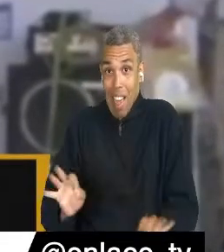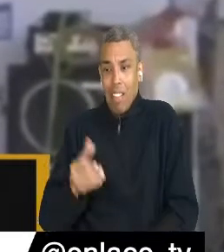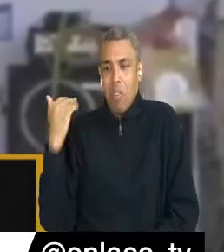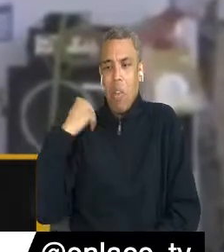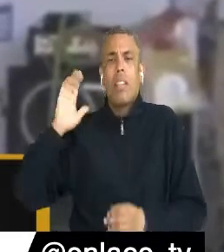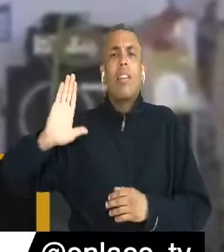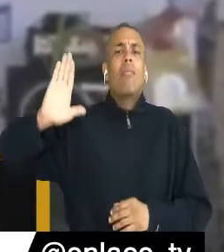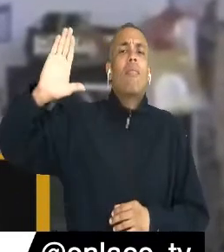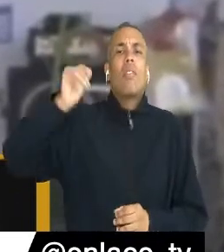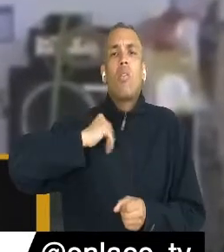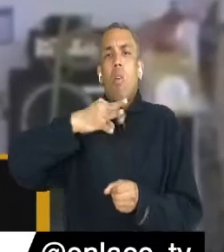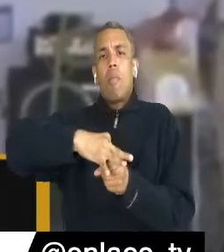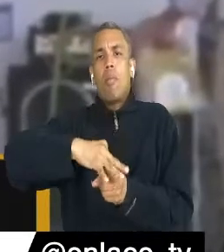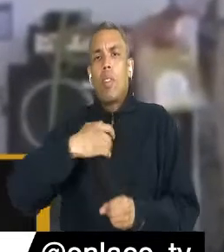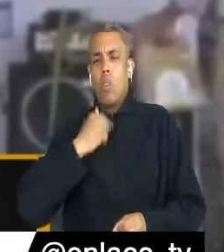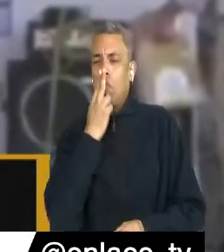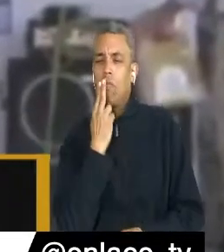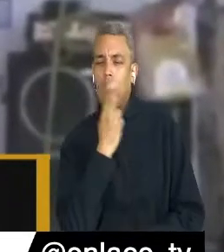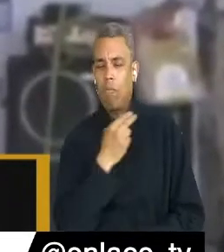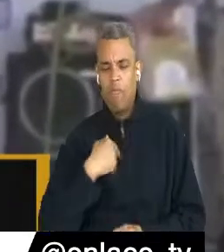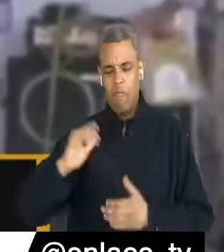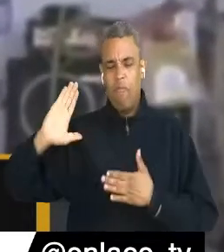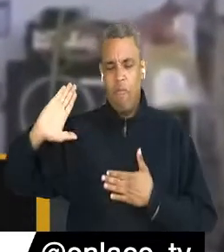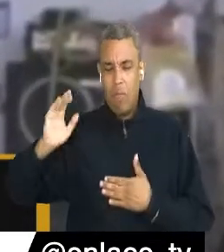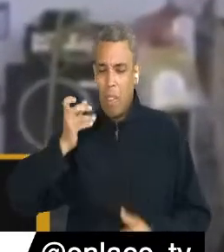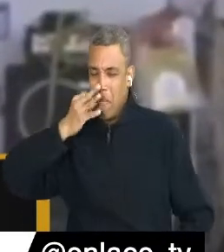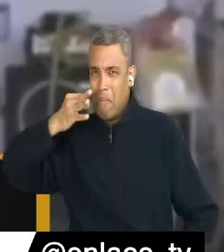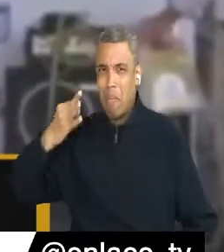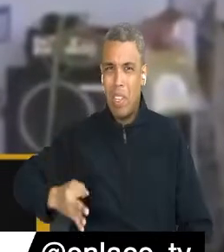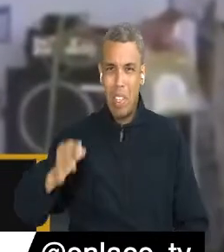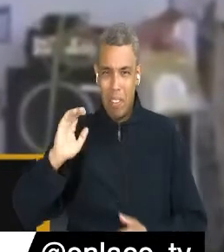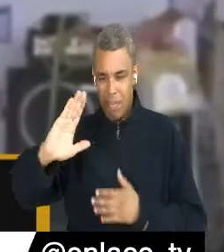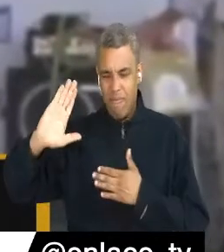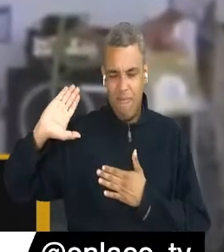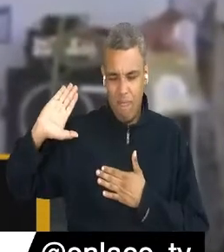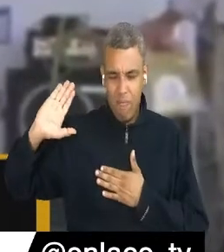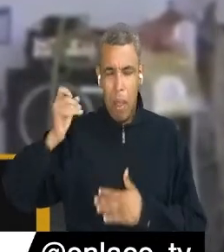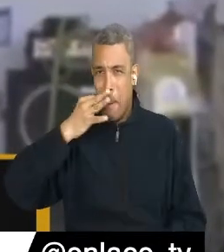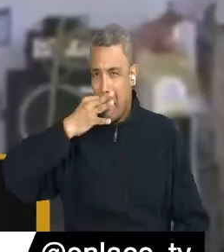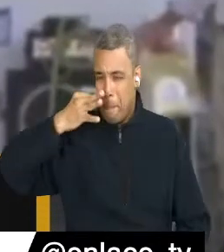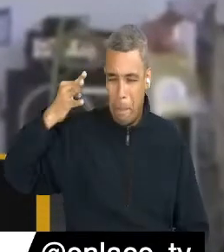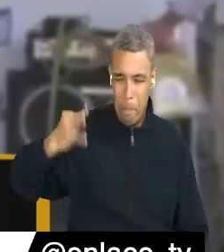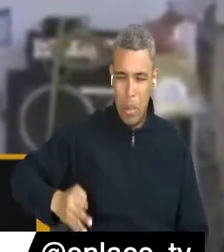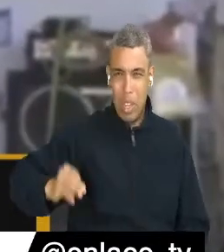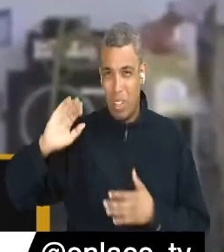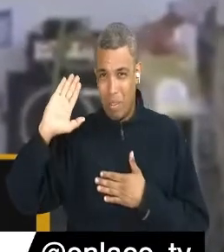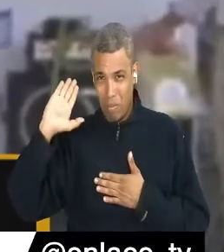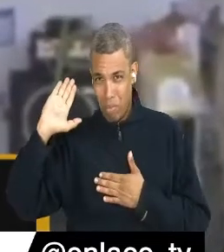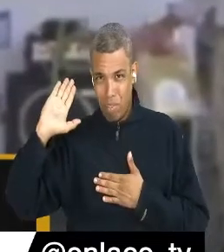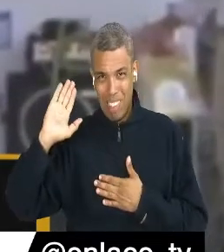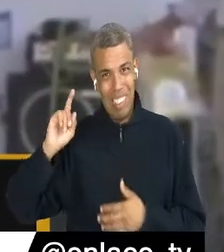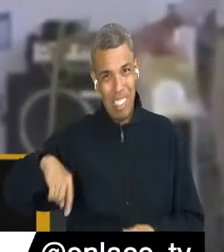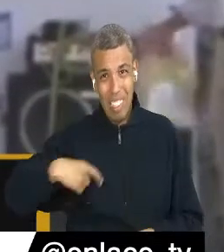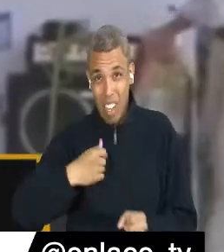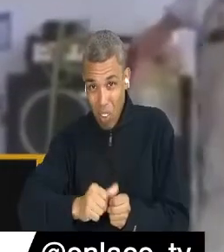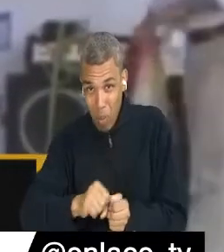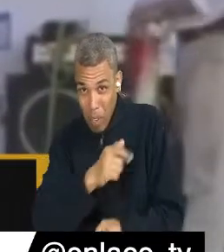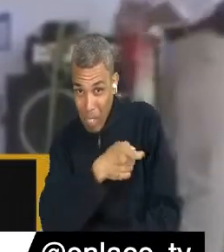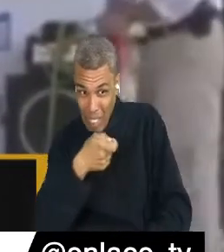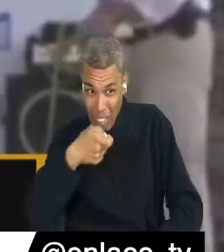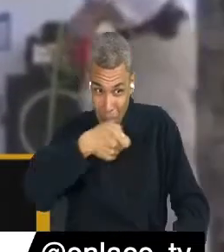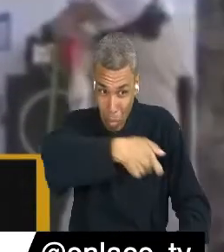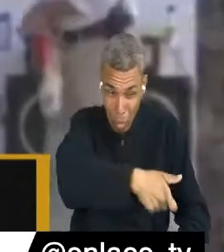un compromiso solemne, que además no es ningún compromiso adicional a lo que se necesita. Si